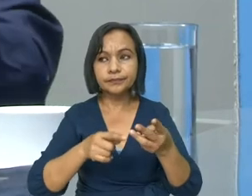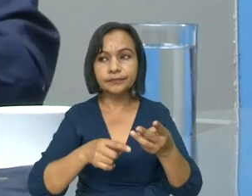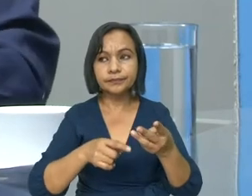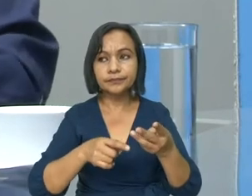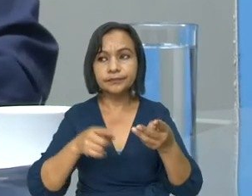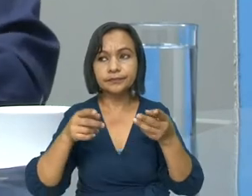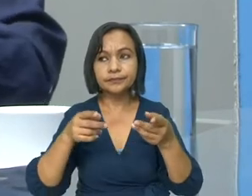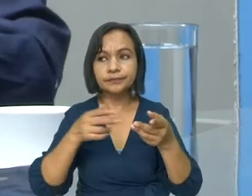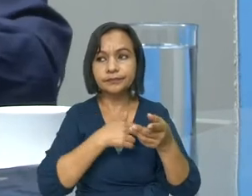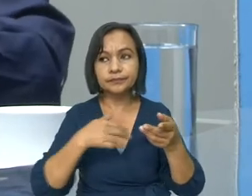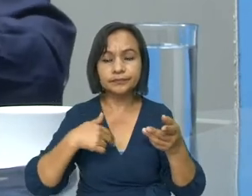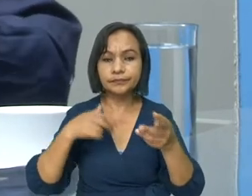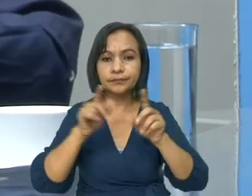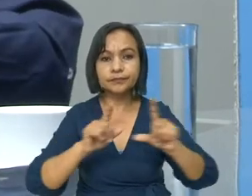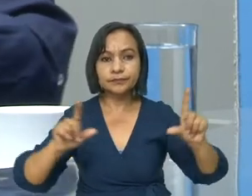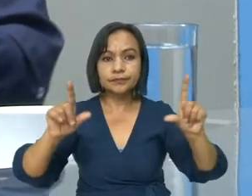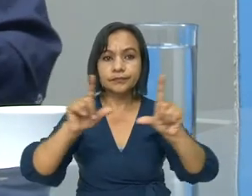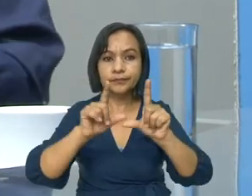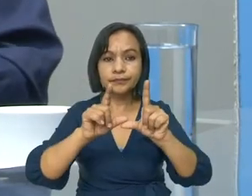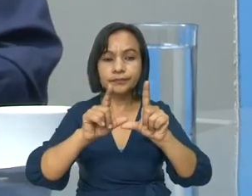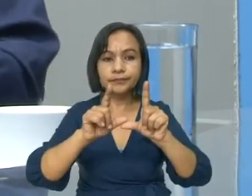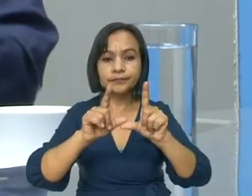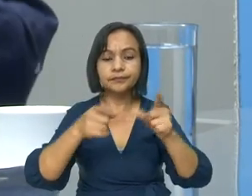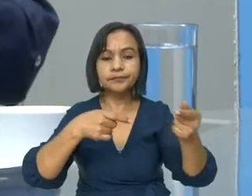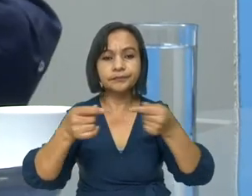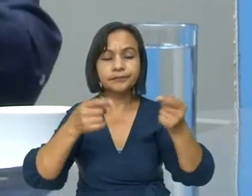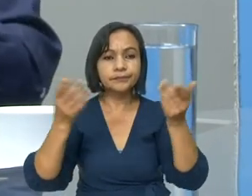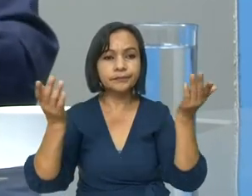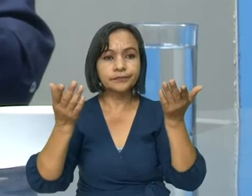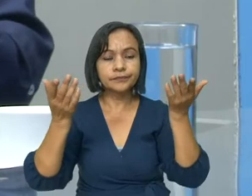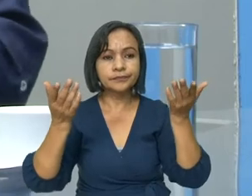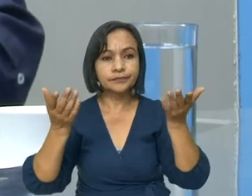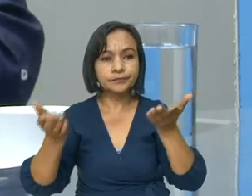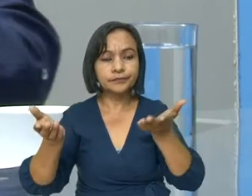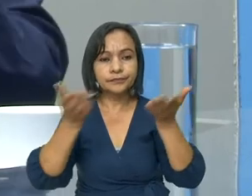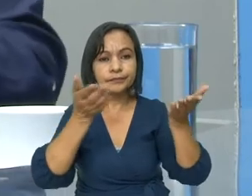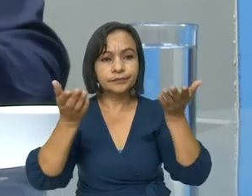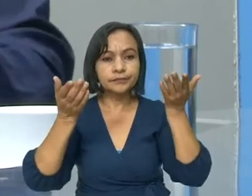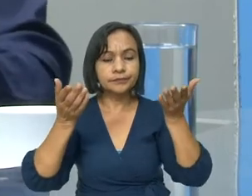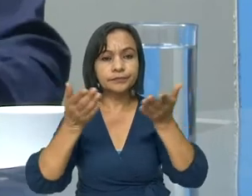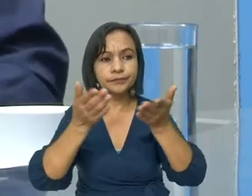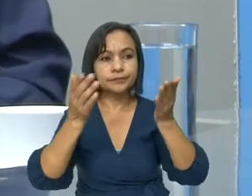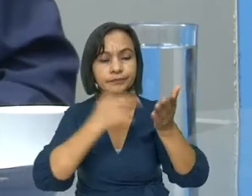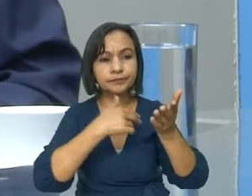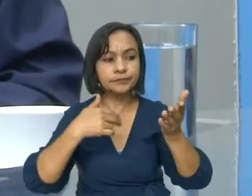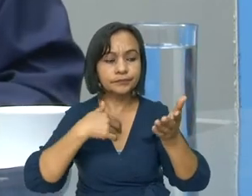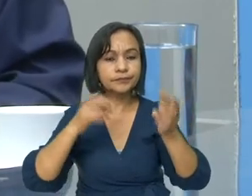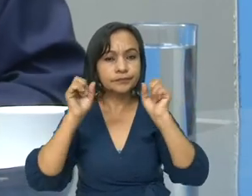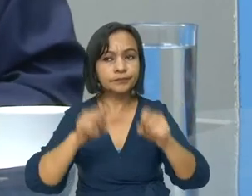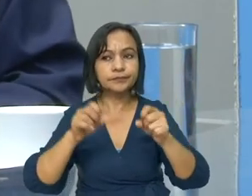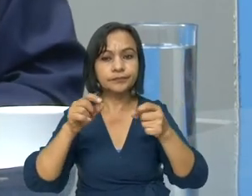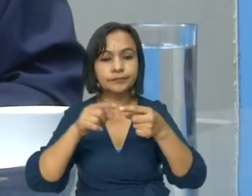de que el puerto va a ser un área comercial. Carga y descarga. De carga o descarga, exportación o importación. Se le pone